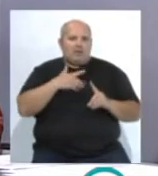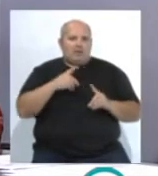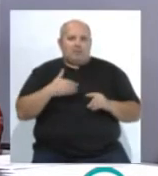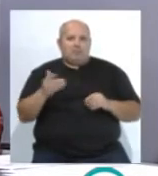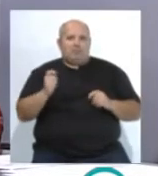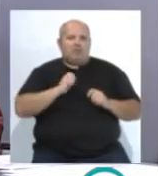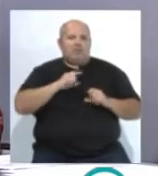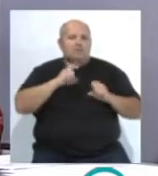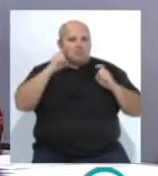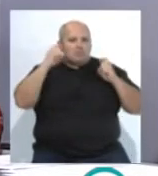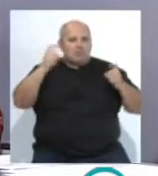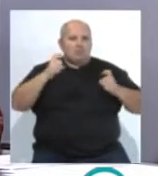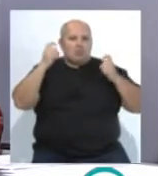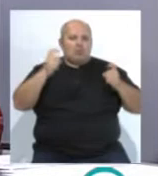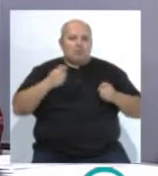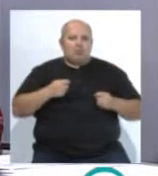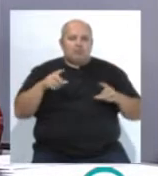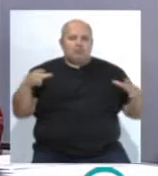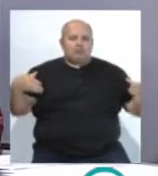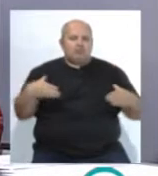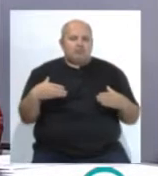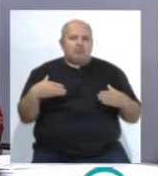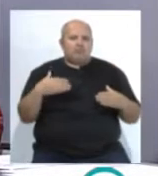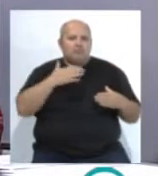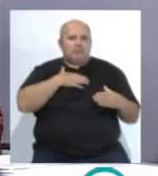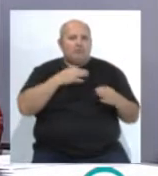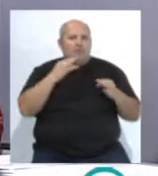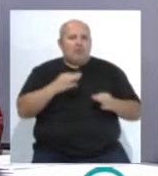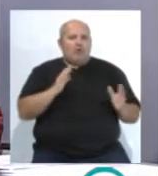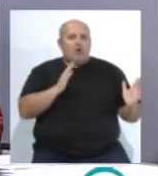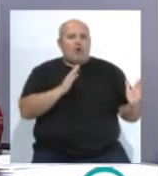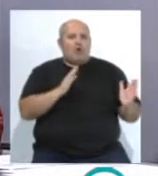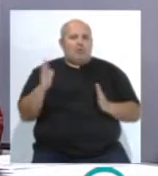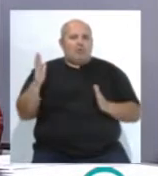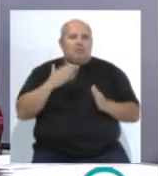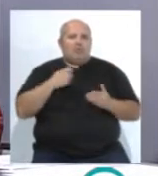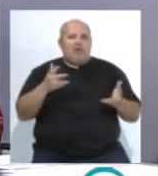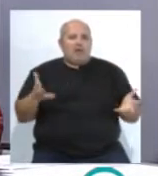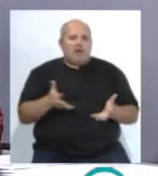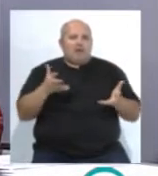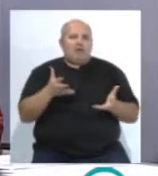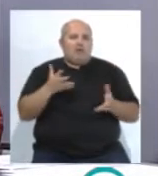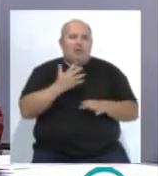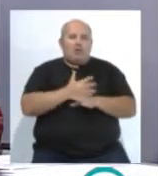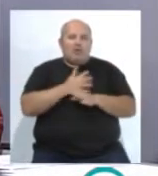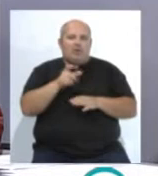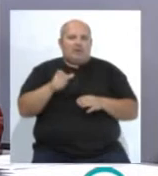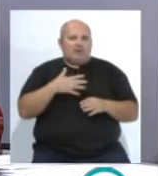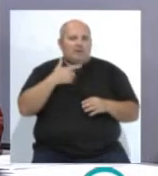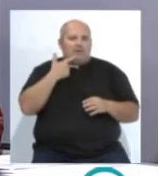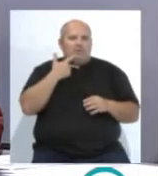además transmite una intensidad y a los mismos jugadores los tiene metidos en el partido porque está continuamente ordenándole y dándole ánimo, o sea que es un jugador que